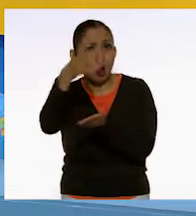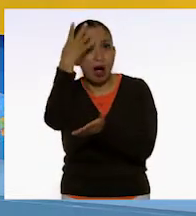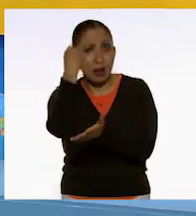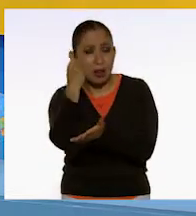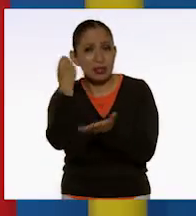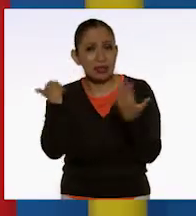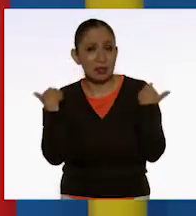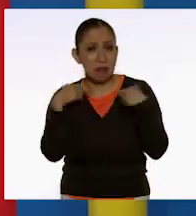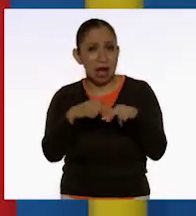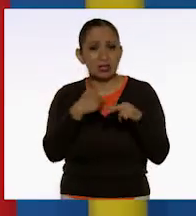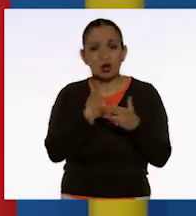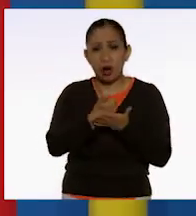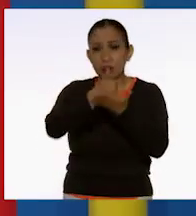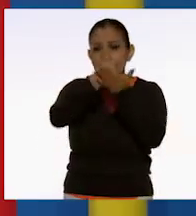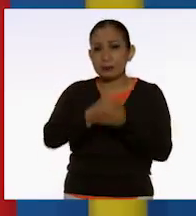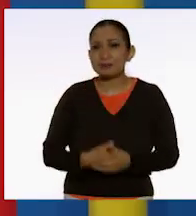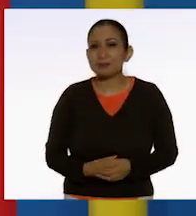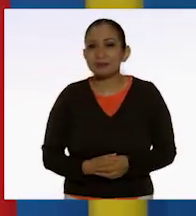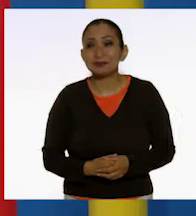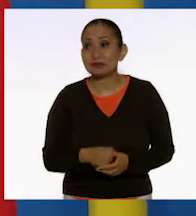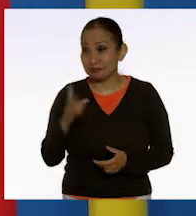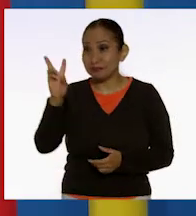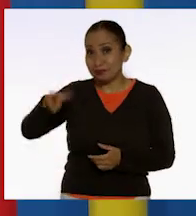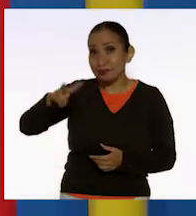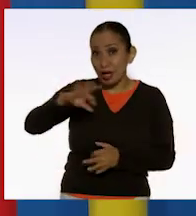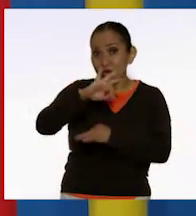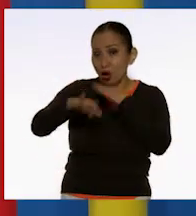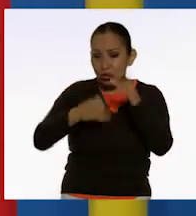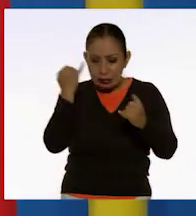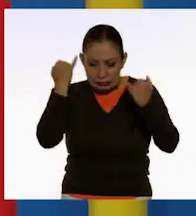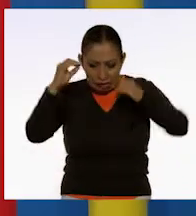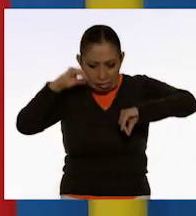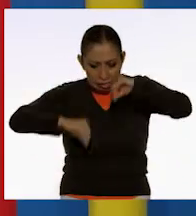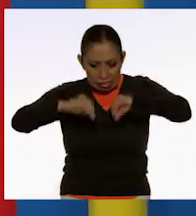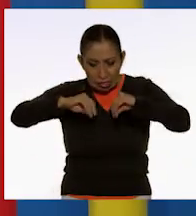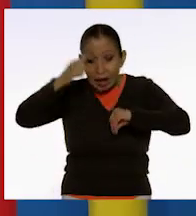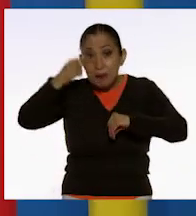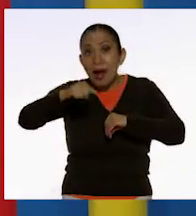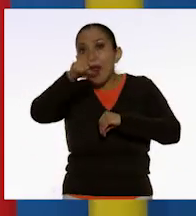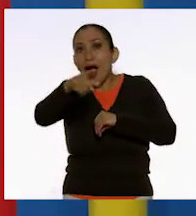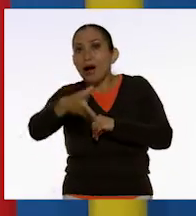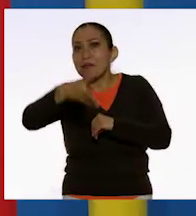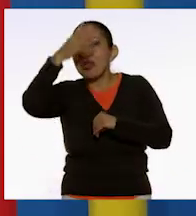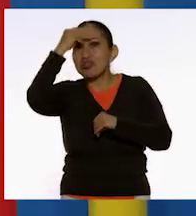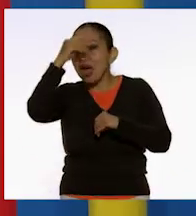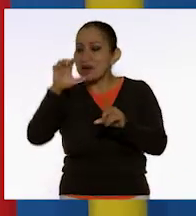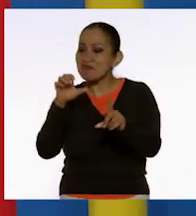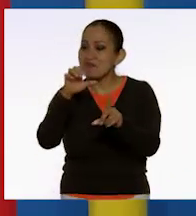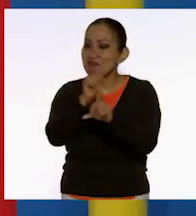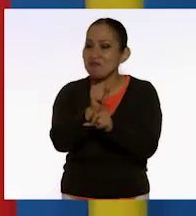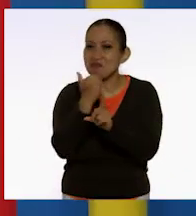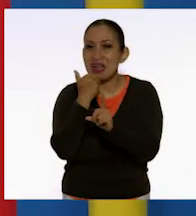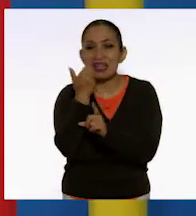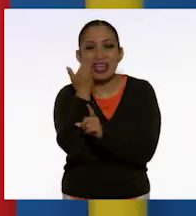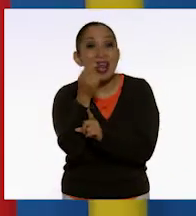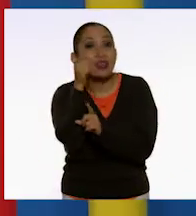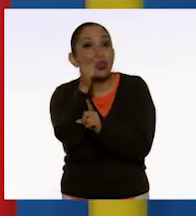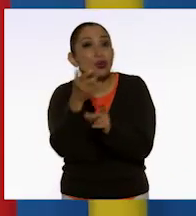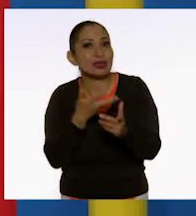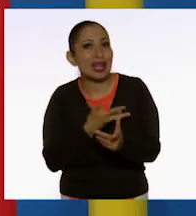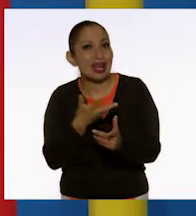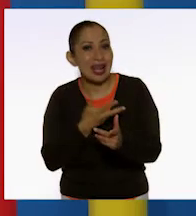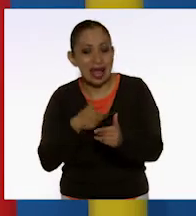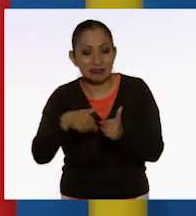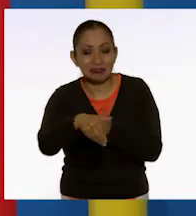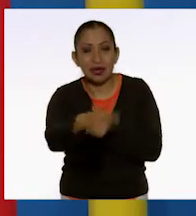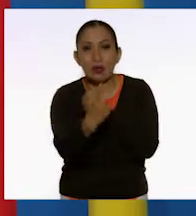docente. Efectivamente, todo está diseñado para que logren los aprendizajes esperados que se pretenden estudien a lo